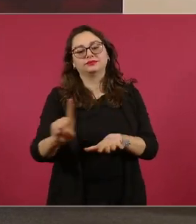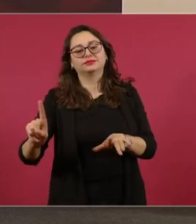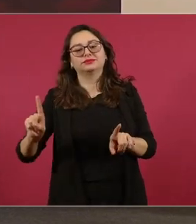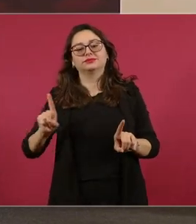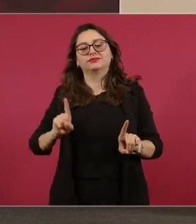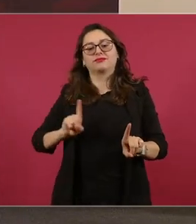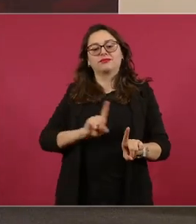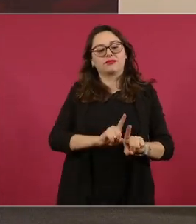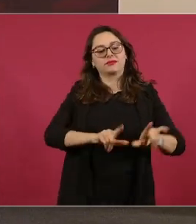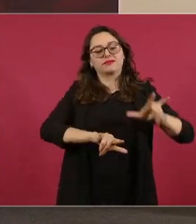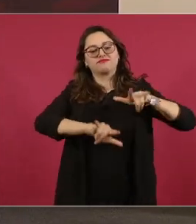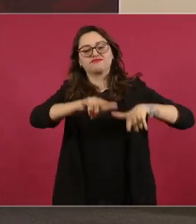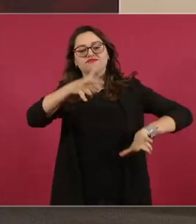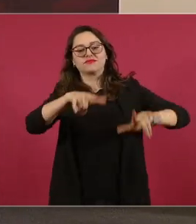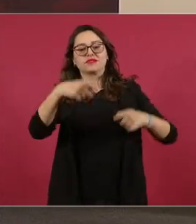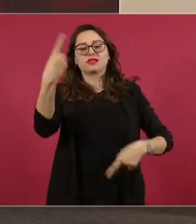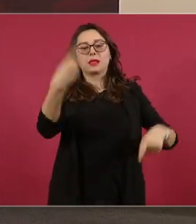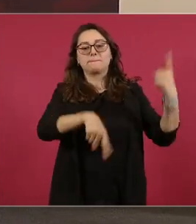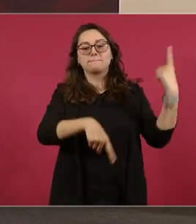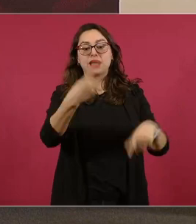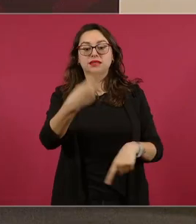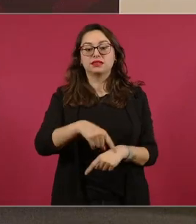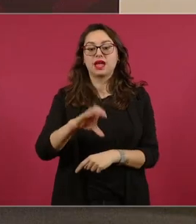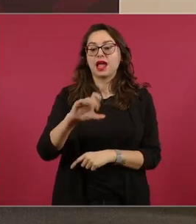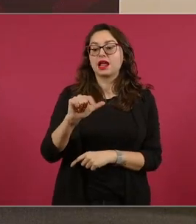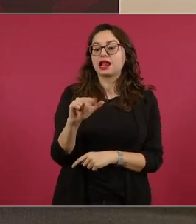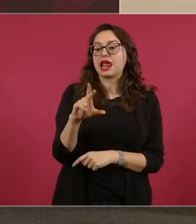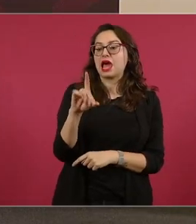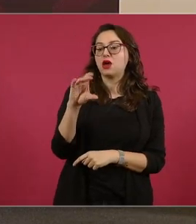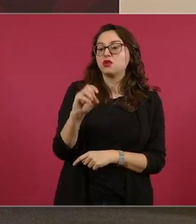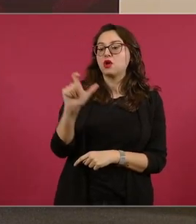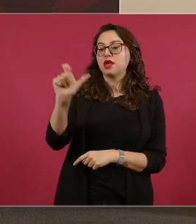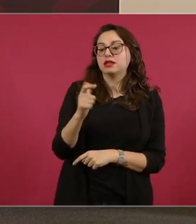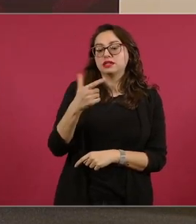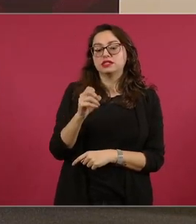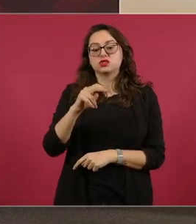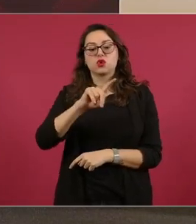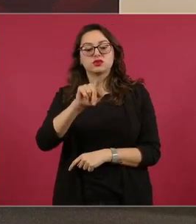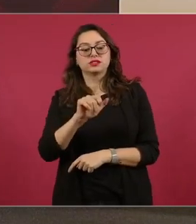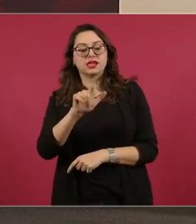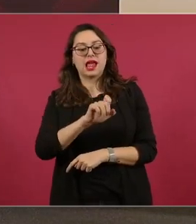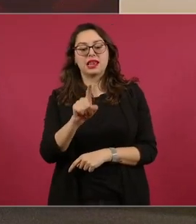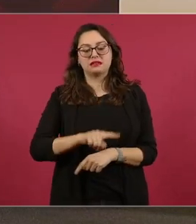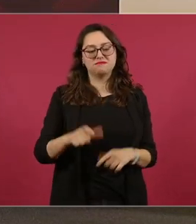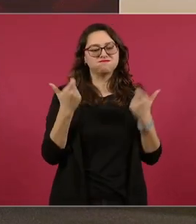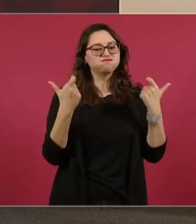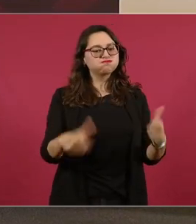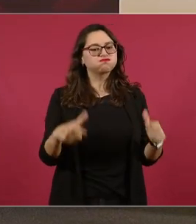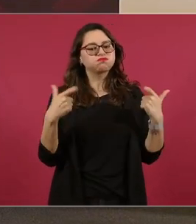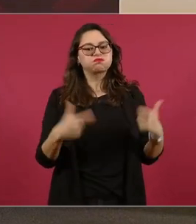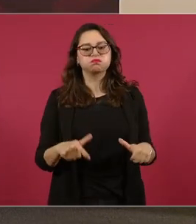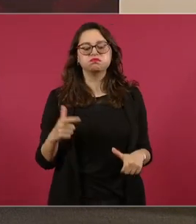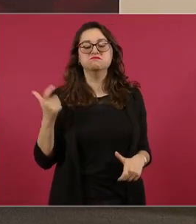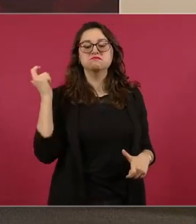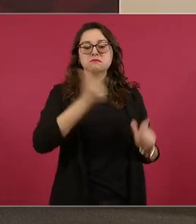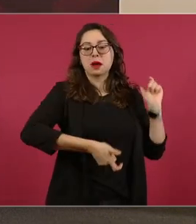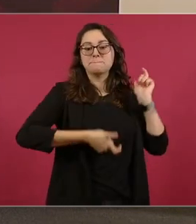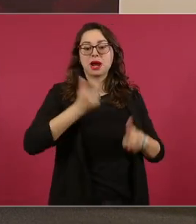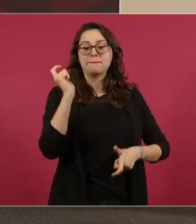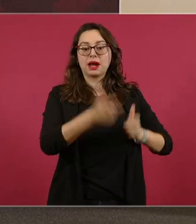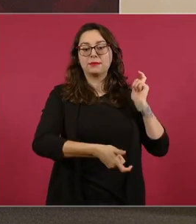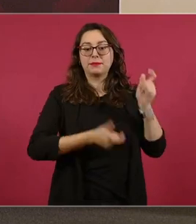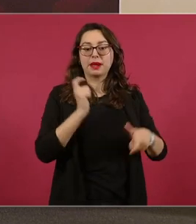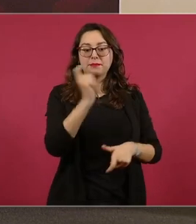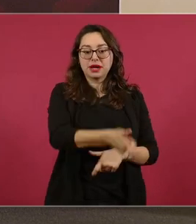especialistas. Últimamente supe que el que manejó la campaña del señor,